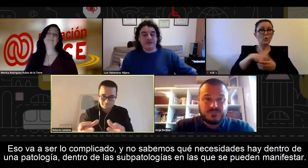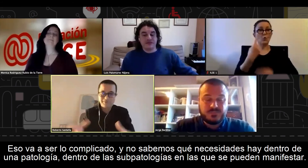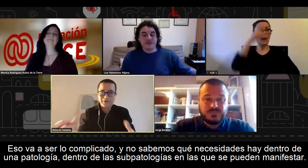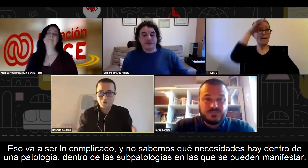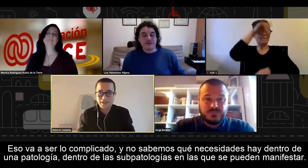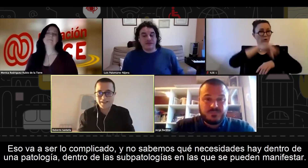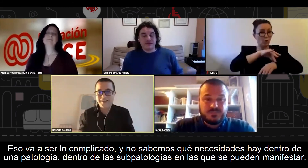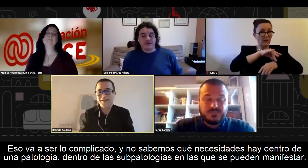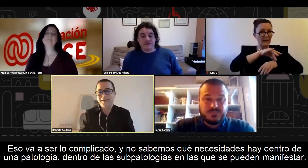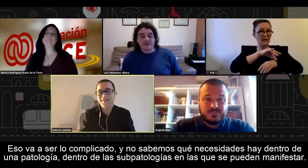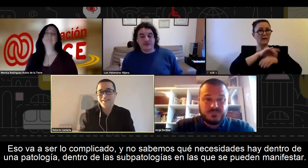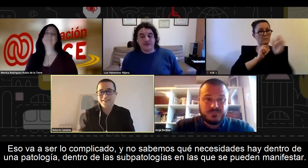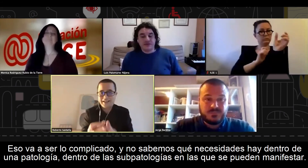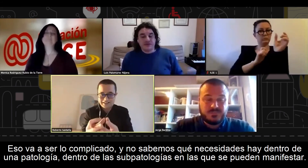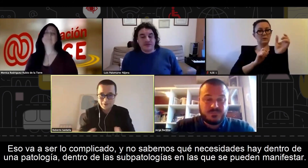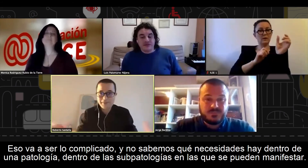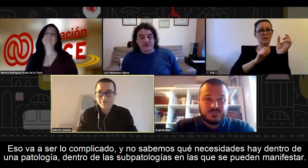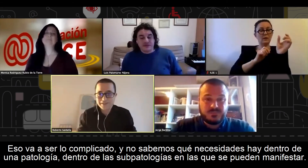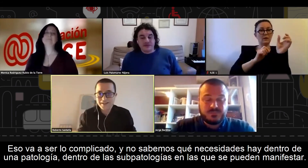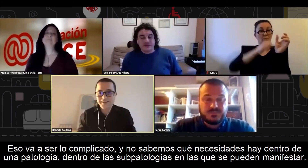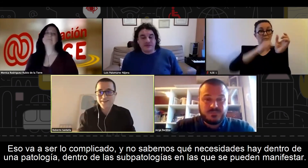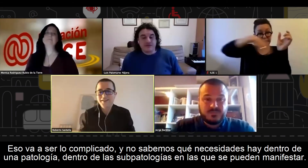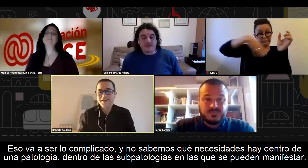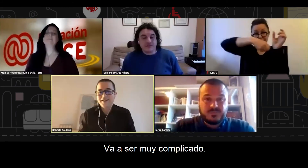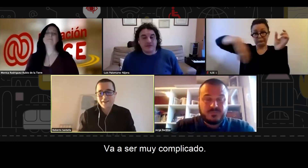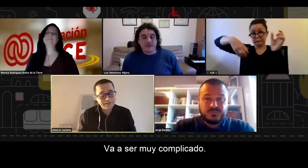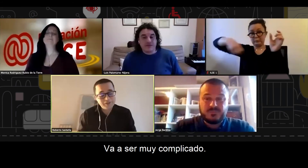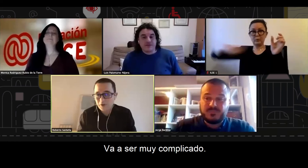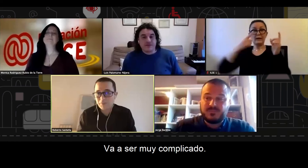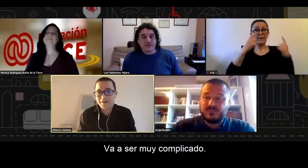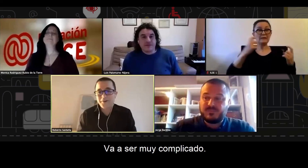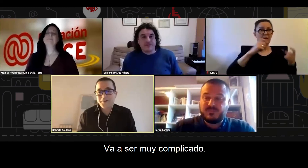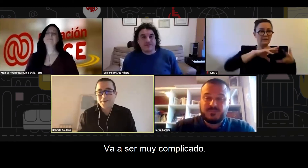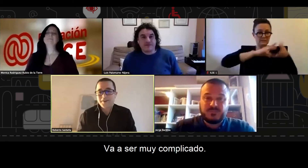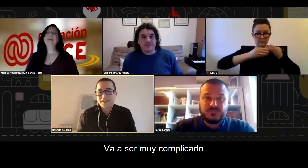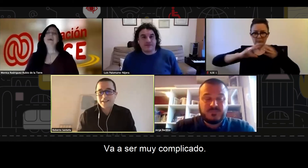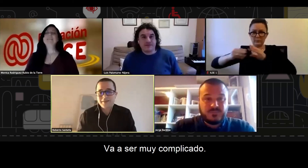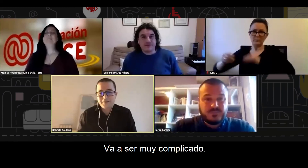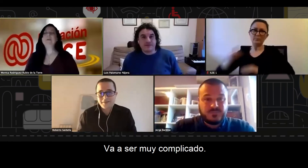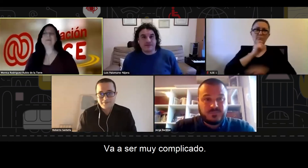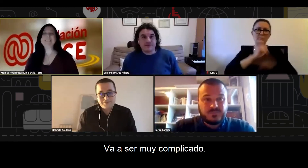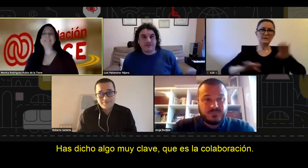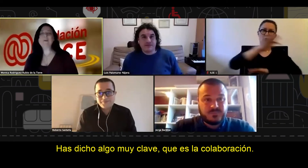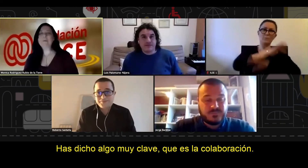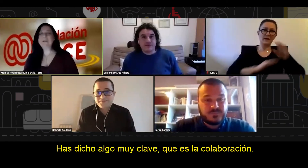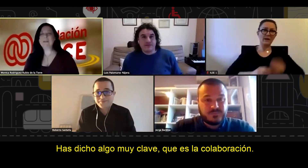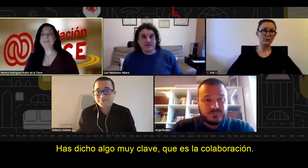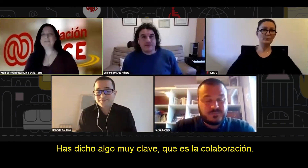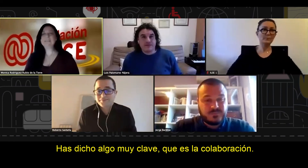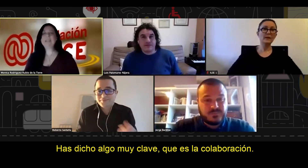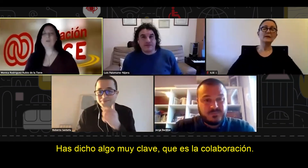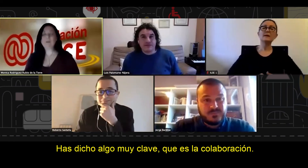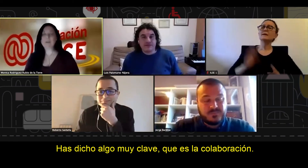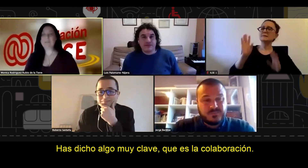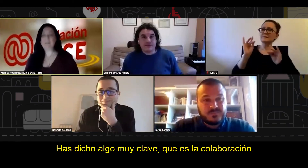subpatologías en las que se pueden manifestar. Va a ser muy complicado. Sí, pero has dicho algo muy clave, que es